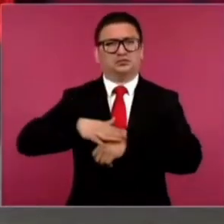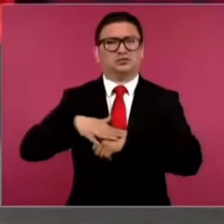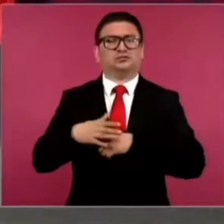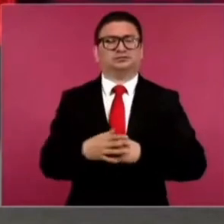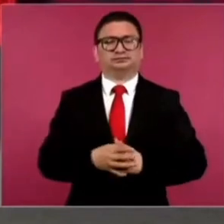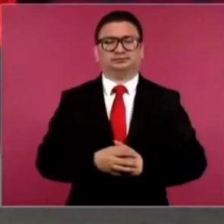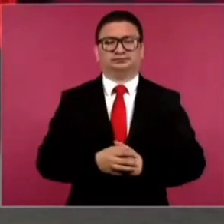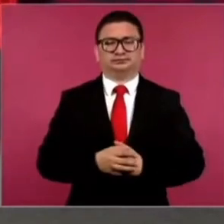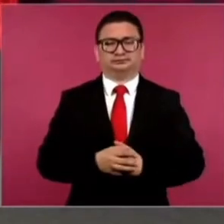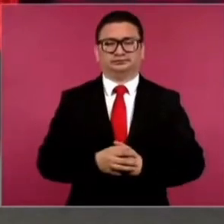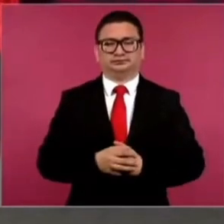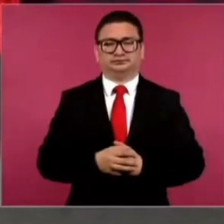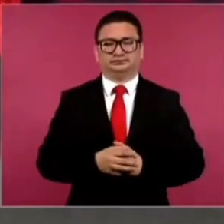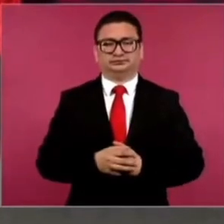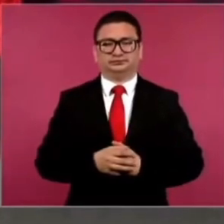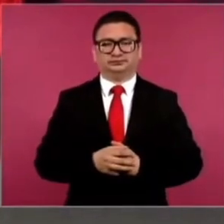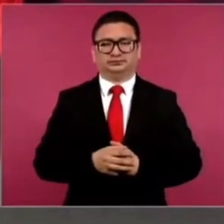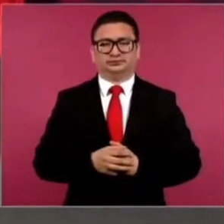están